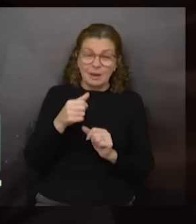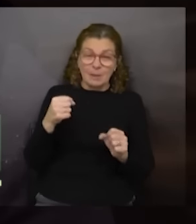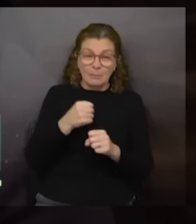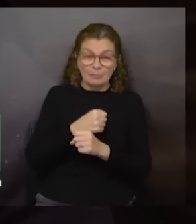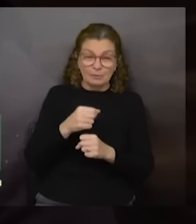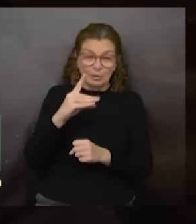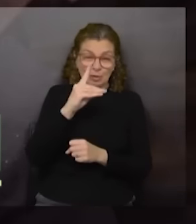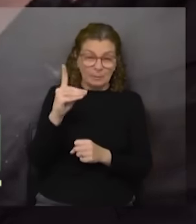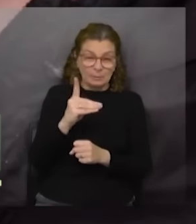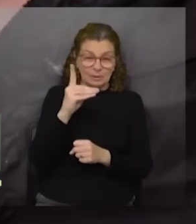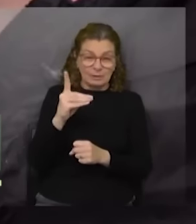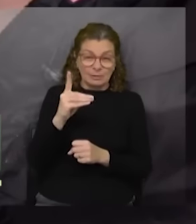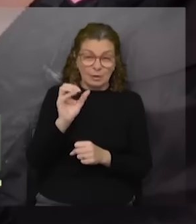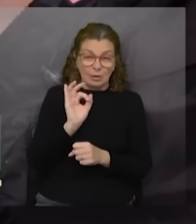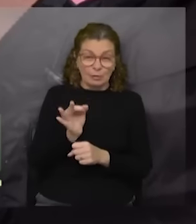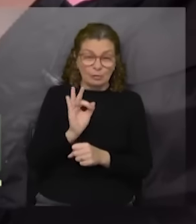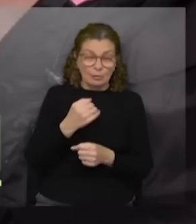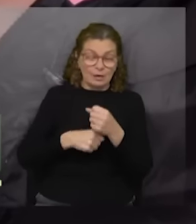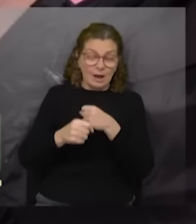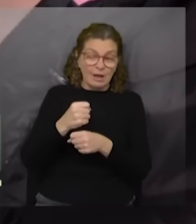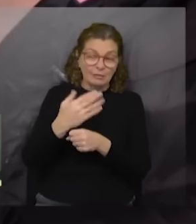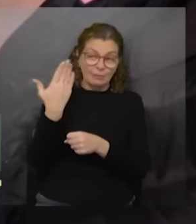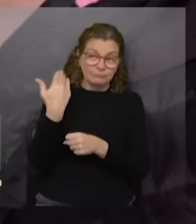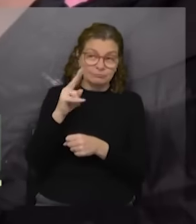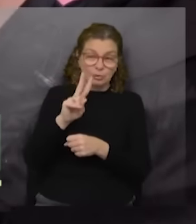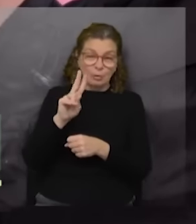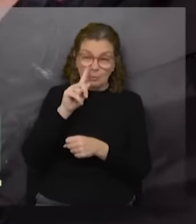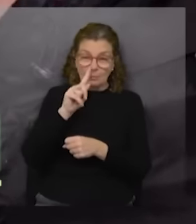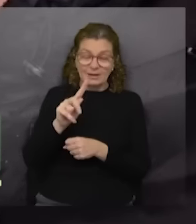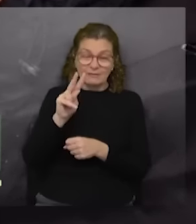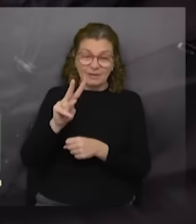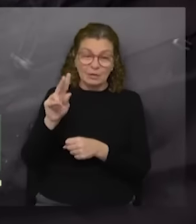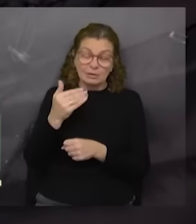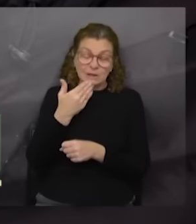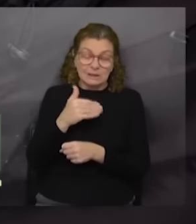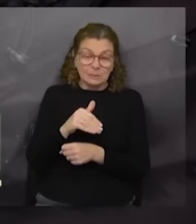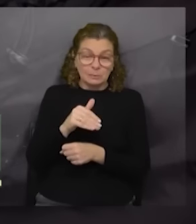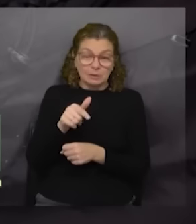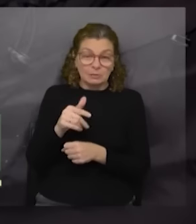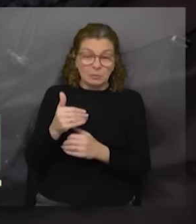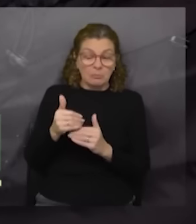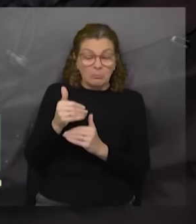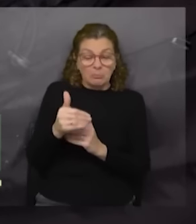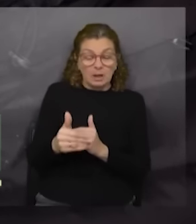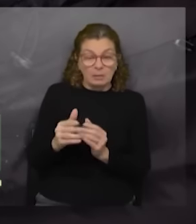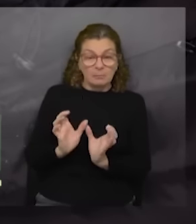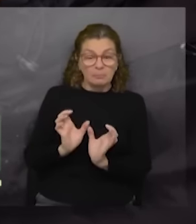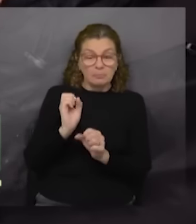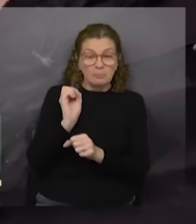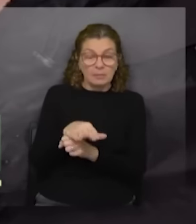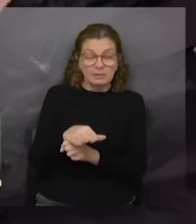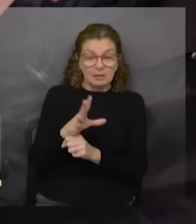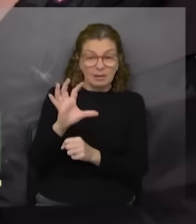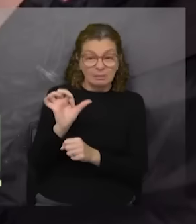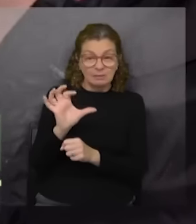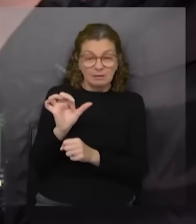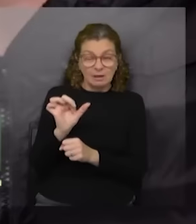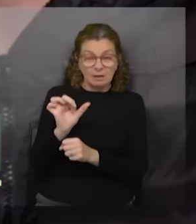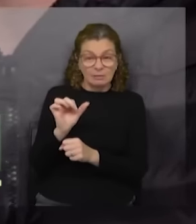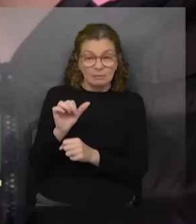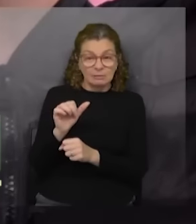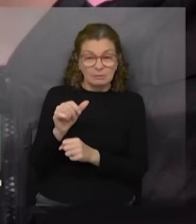en diputados en octubre del año 2022 y nosotros entendimos que una vez que pasara a al al senado este iba a